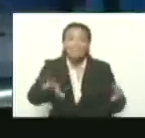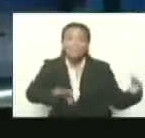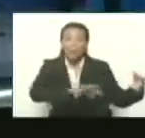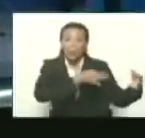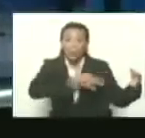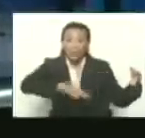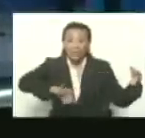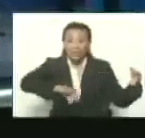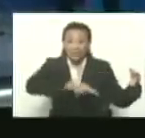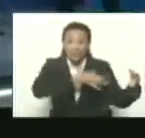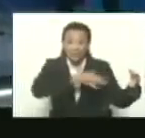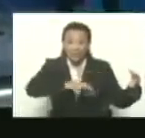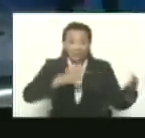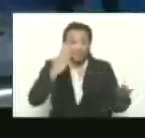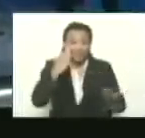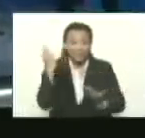violinista,